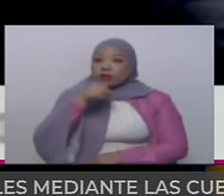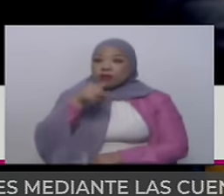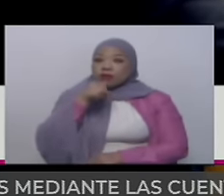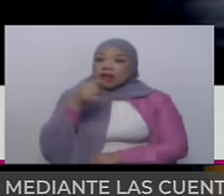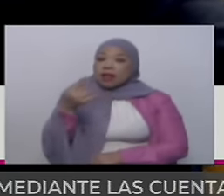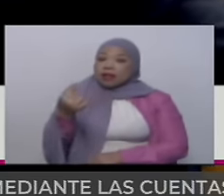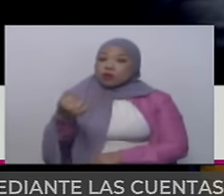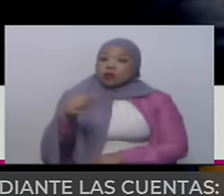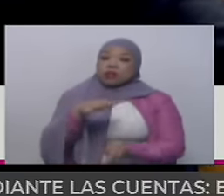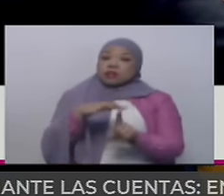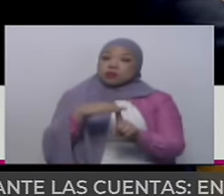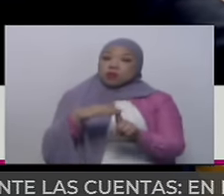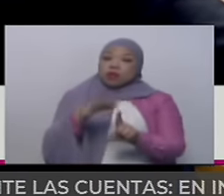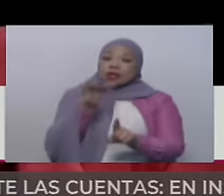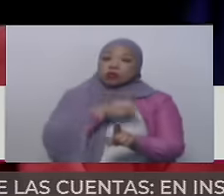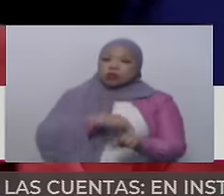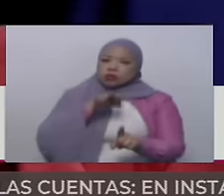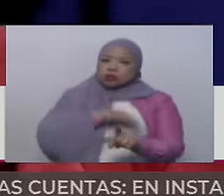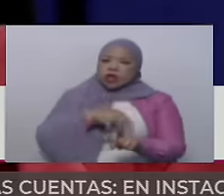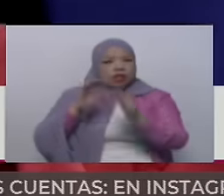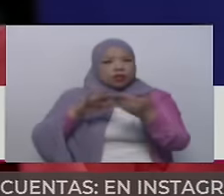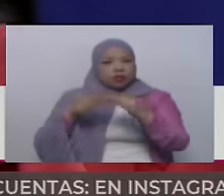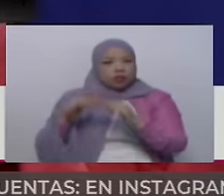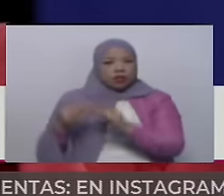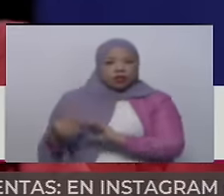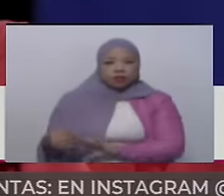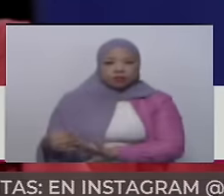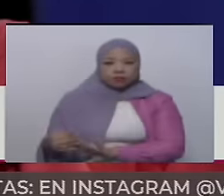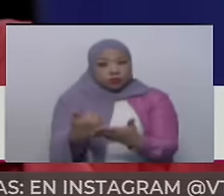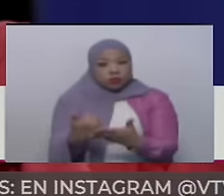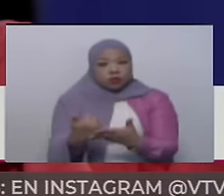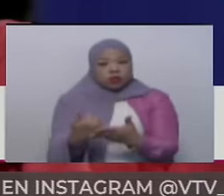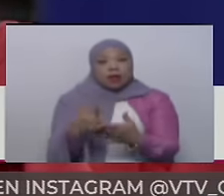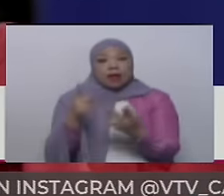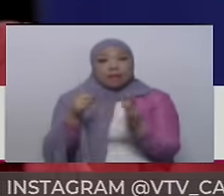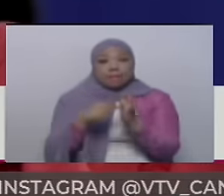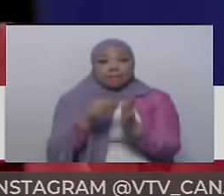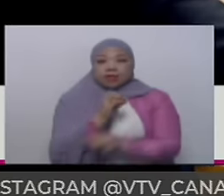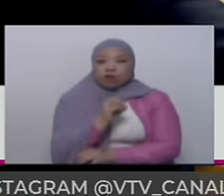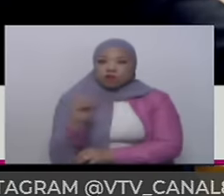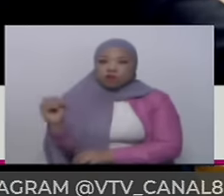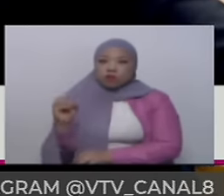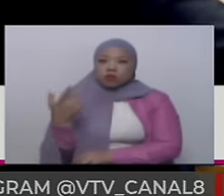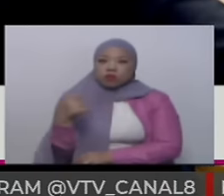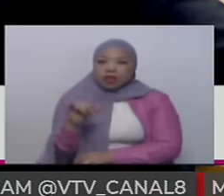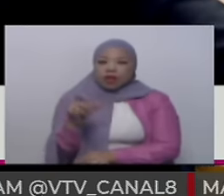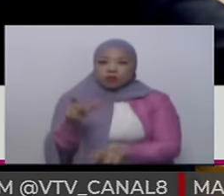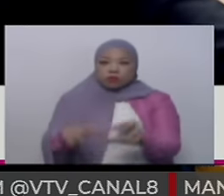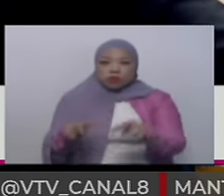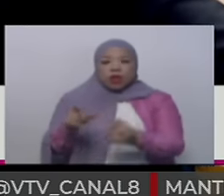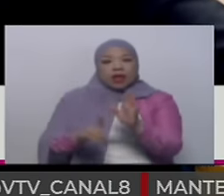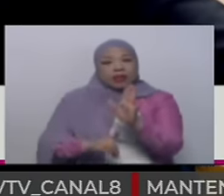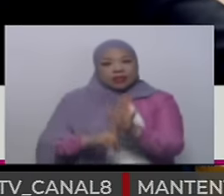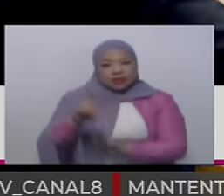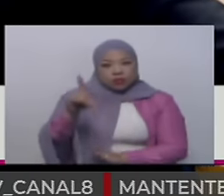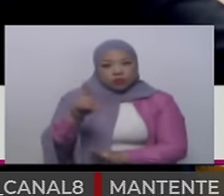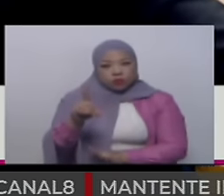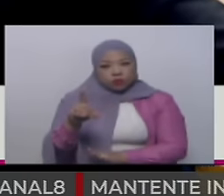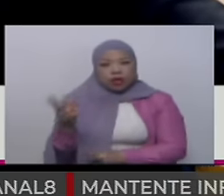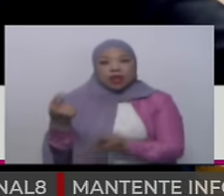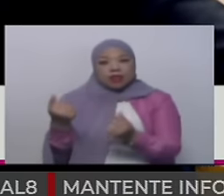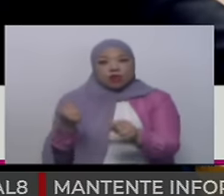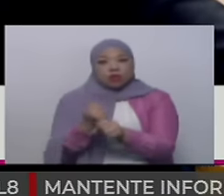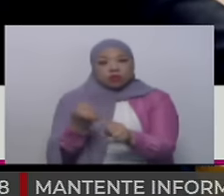economía es la economía social, la economía popular. Favorecer mil formas de existencia y desarrollo de la